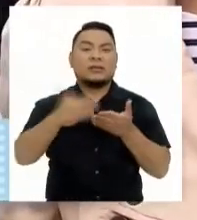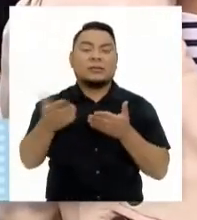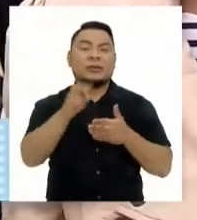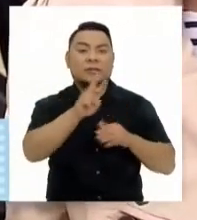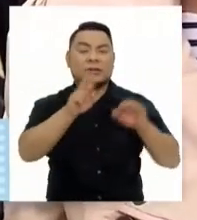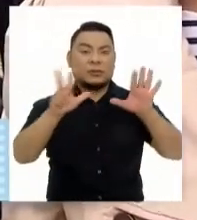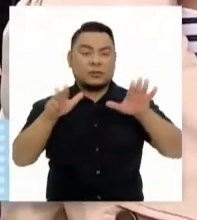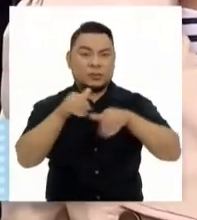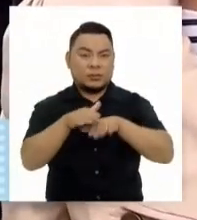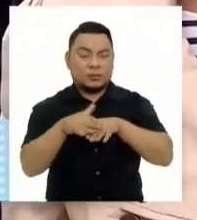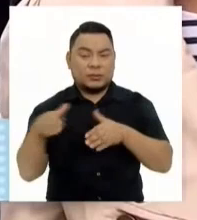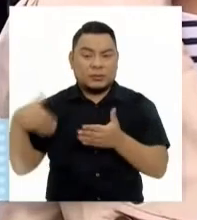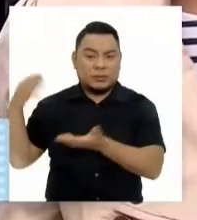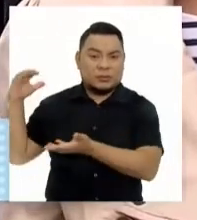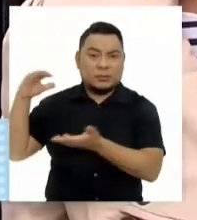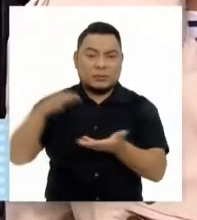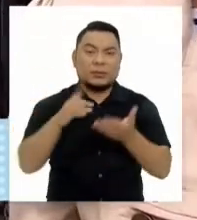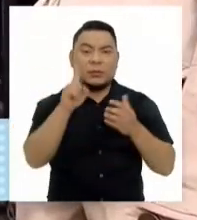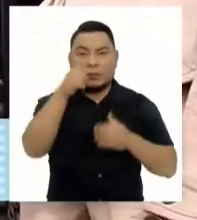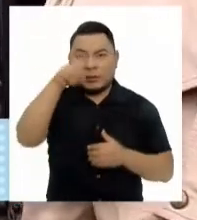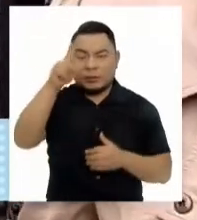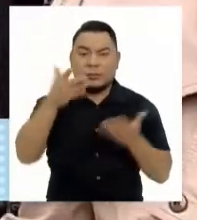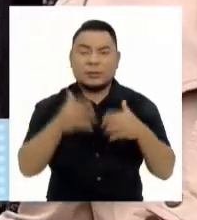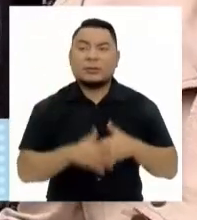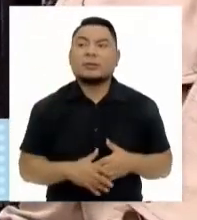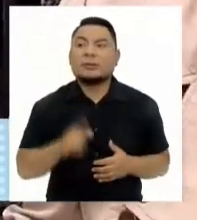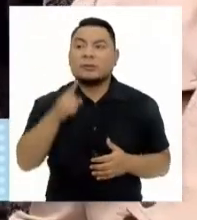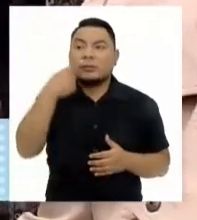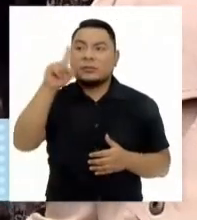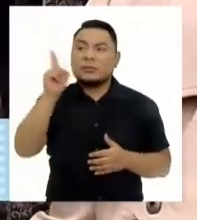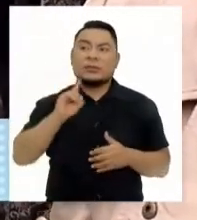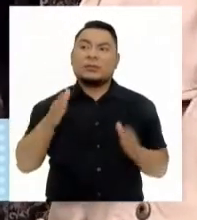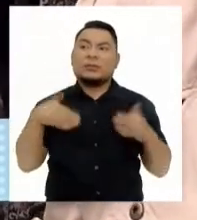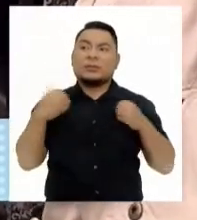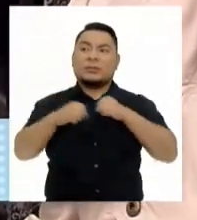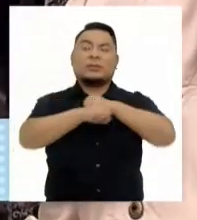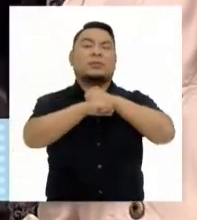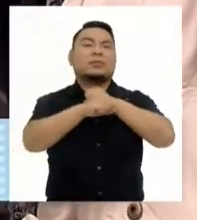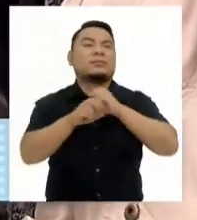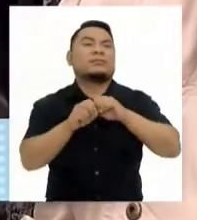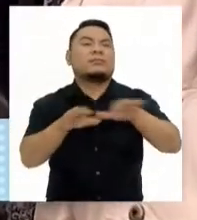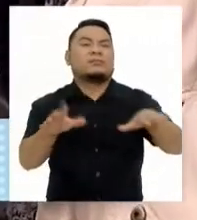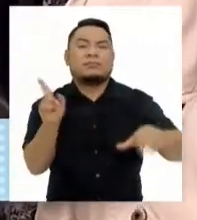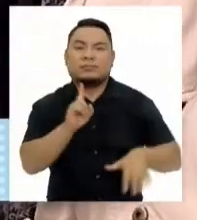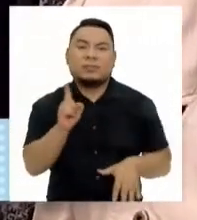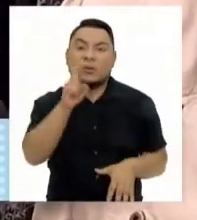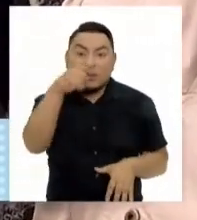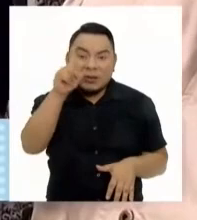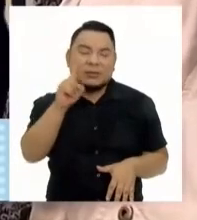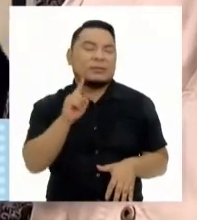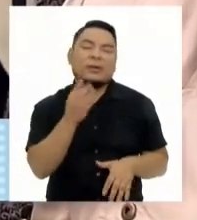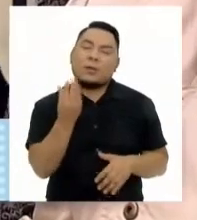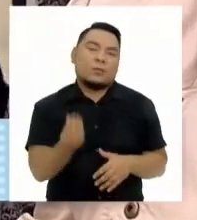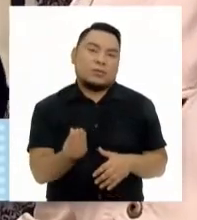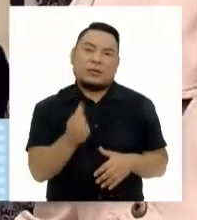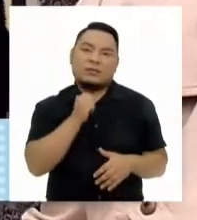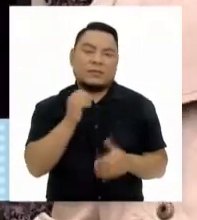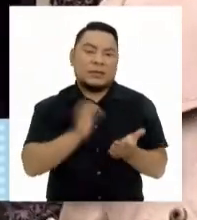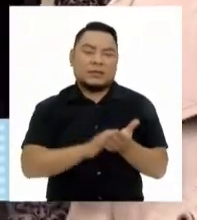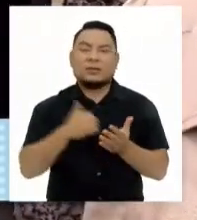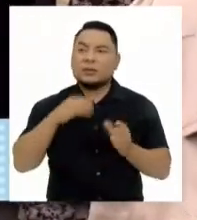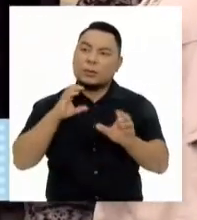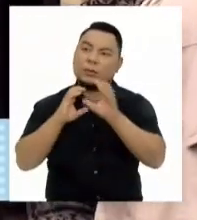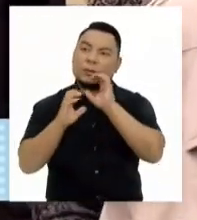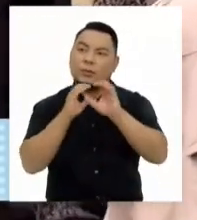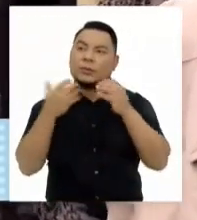del 28, que es alrededor de 1 millón. Con 1 millón no vamos a poder lanzar una campaña masiva, definitivamente. Por eso estamos